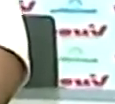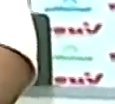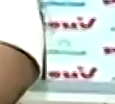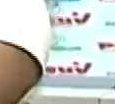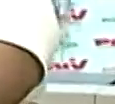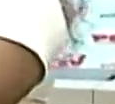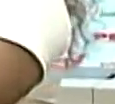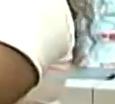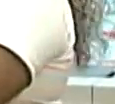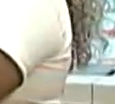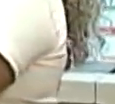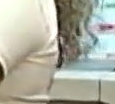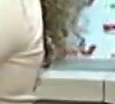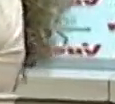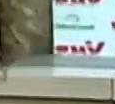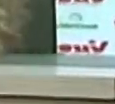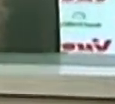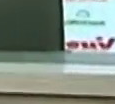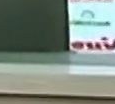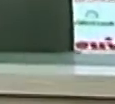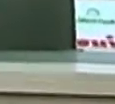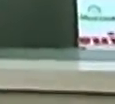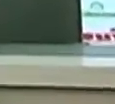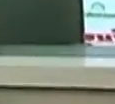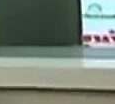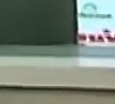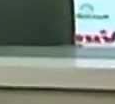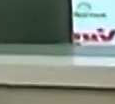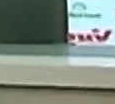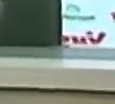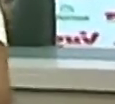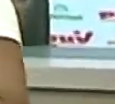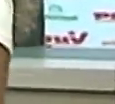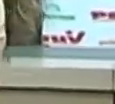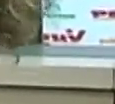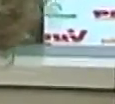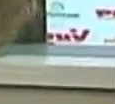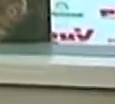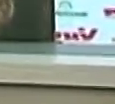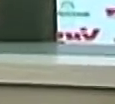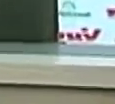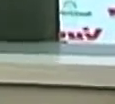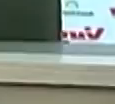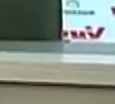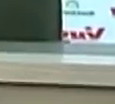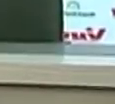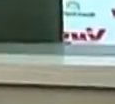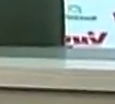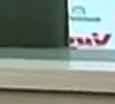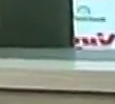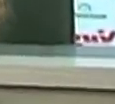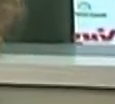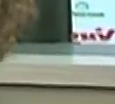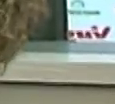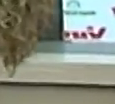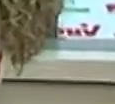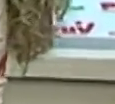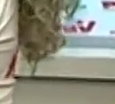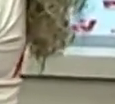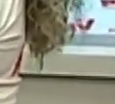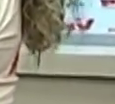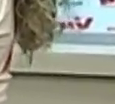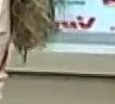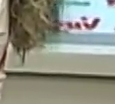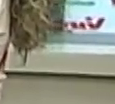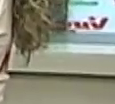aunque no pudimos parar ni cambiar el destino, aunque aún nos duele en el alma el que